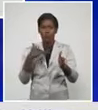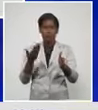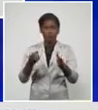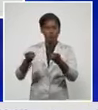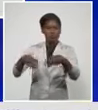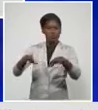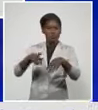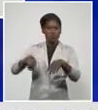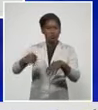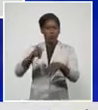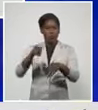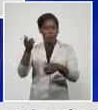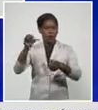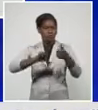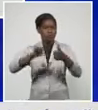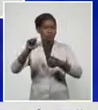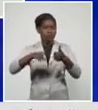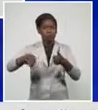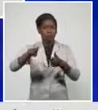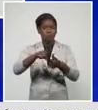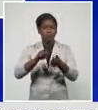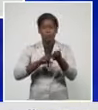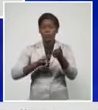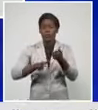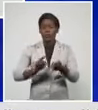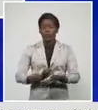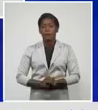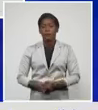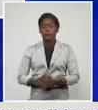territorios. Finalmente, en Cuba,